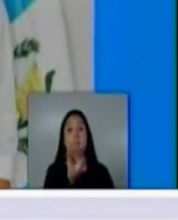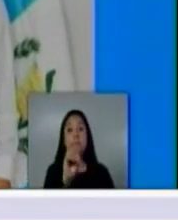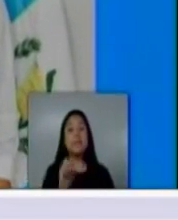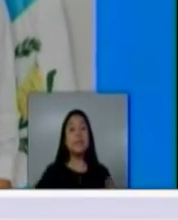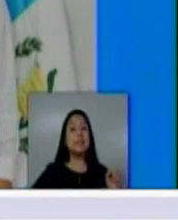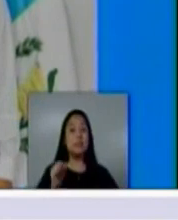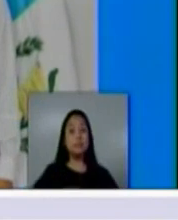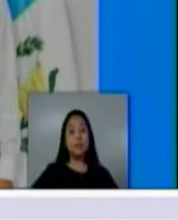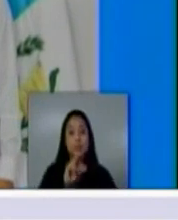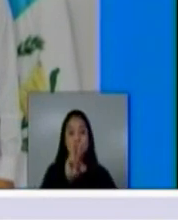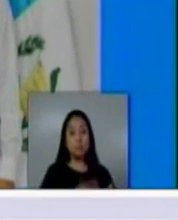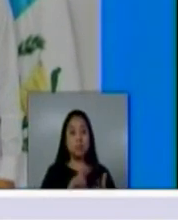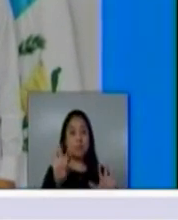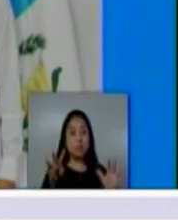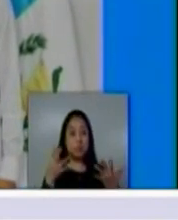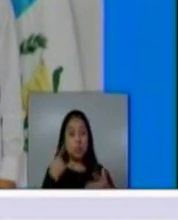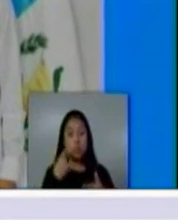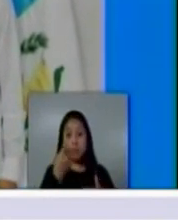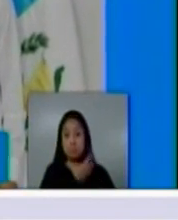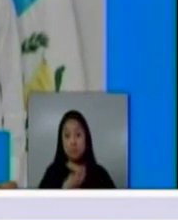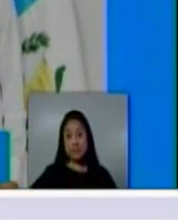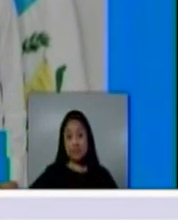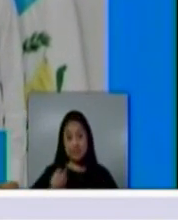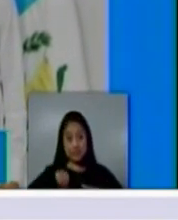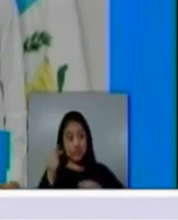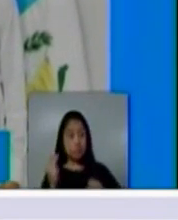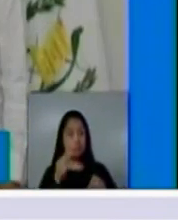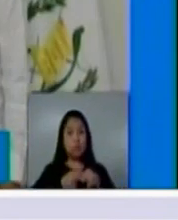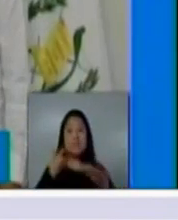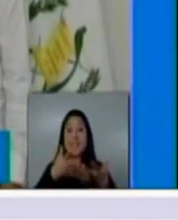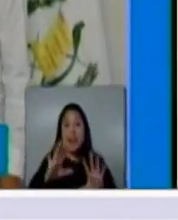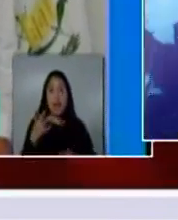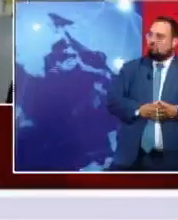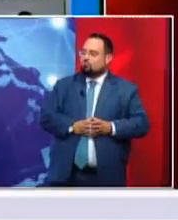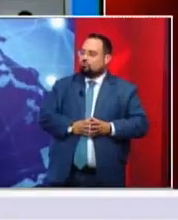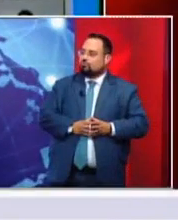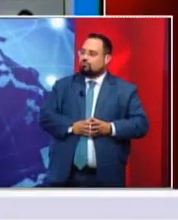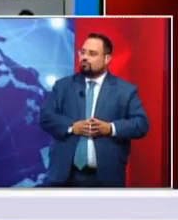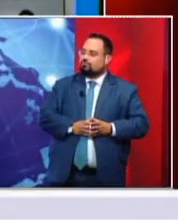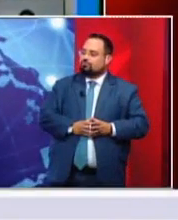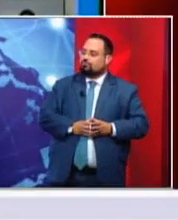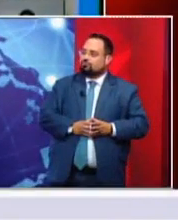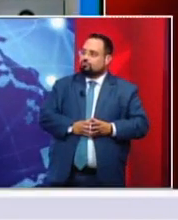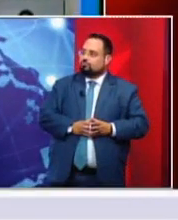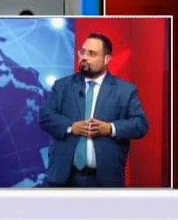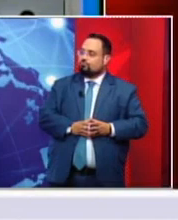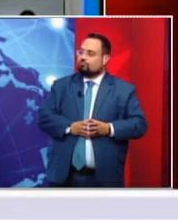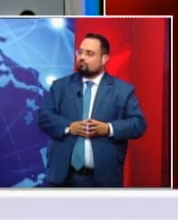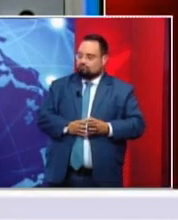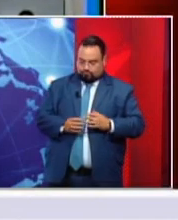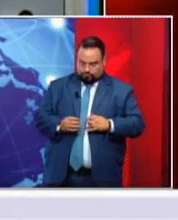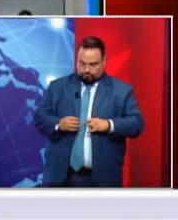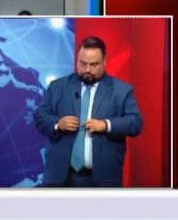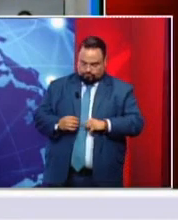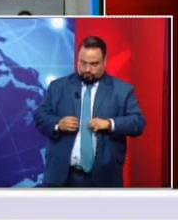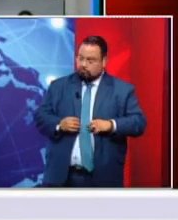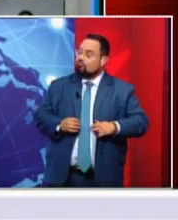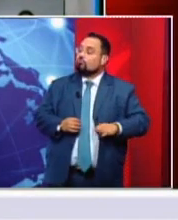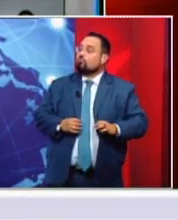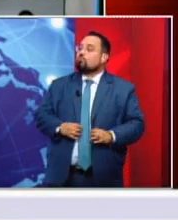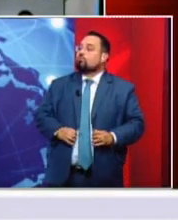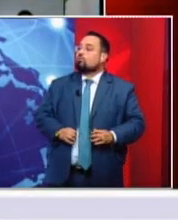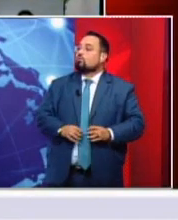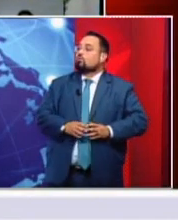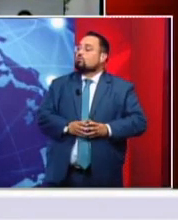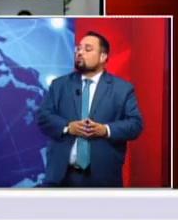socio comercial más grande después de Estados Unidos, reviste una vital importancia para nosotros. A mí hay algo que me llamó la atención también de lo